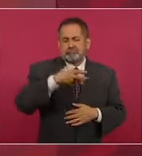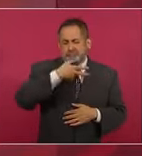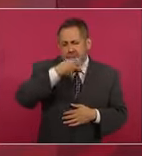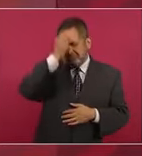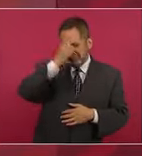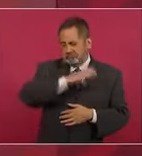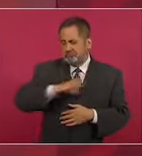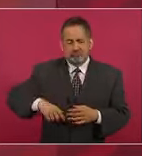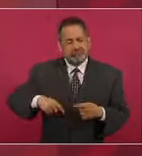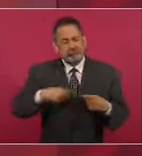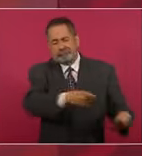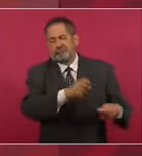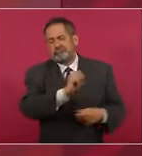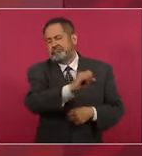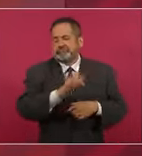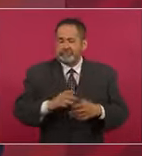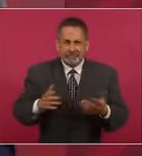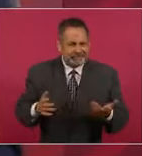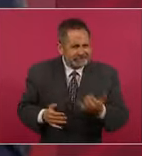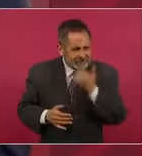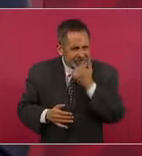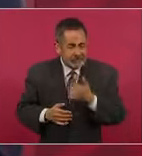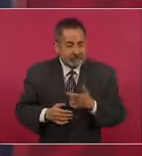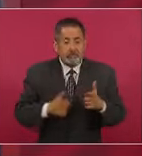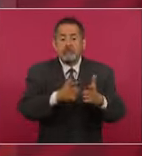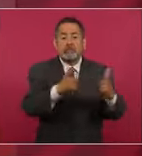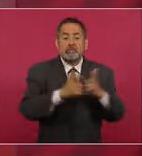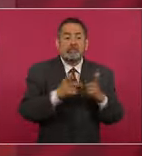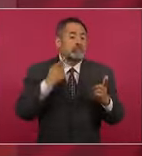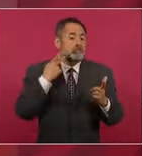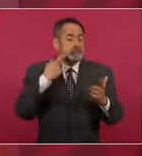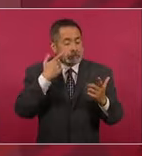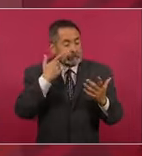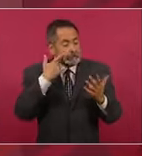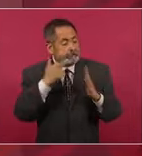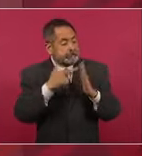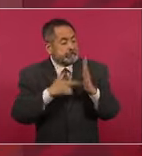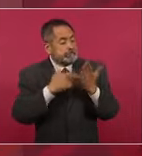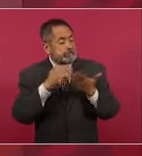Se autorizaban partidos sin cumplir con los requisitos.